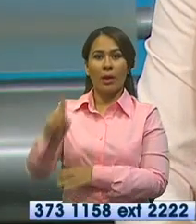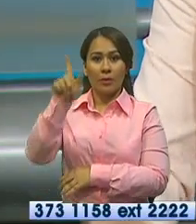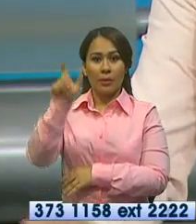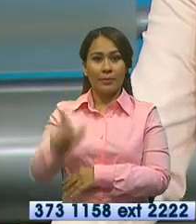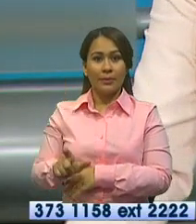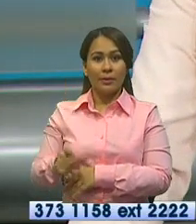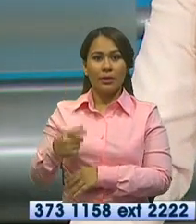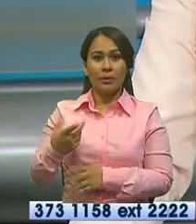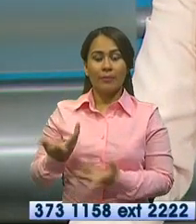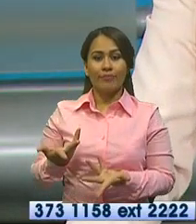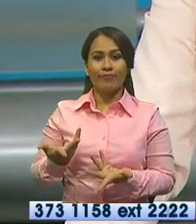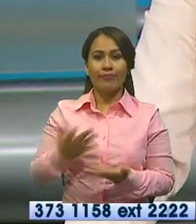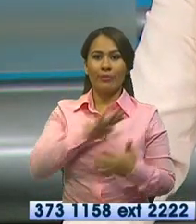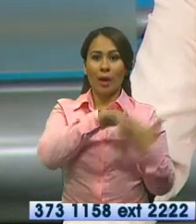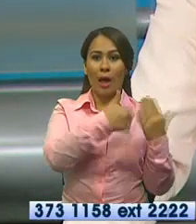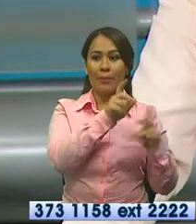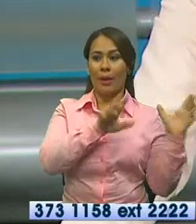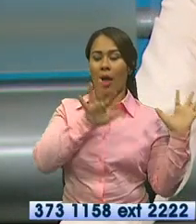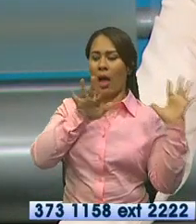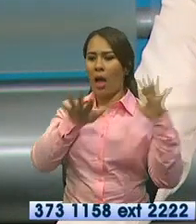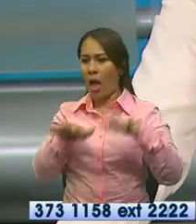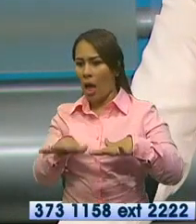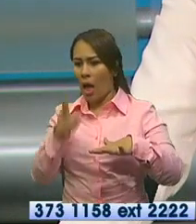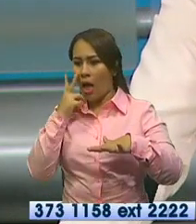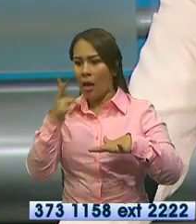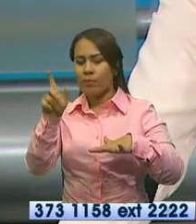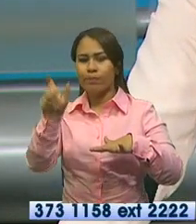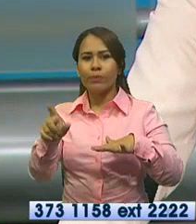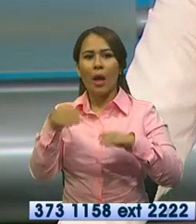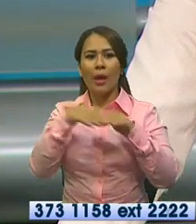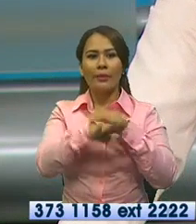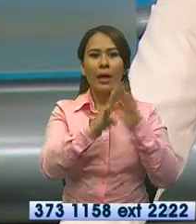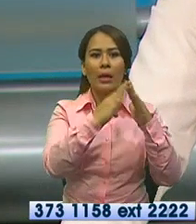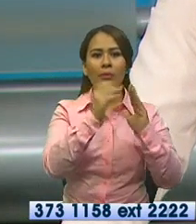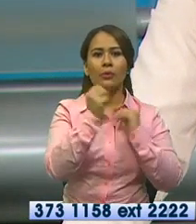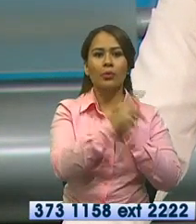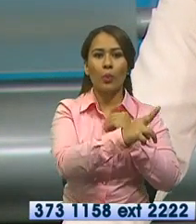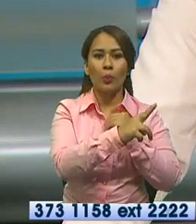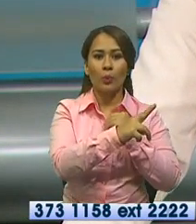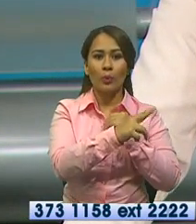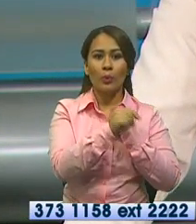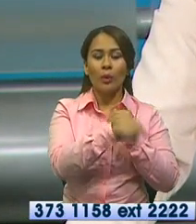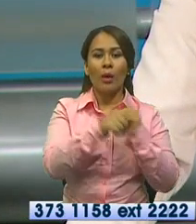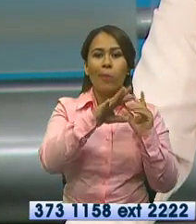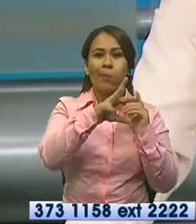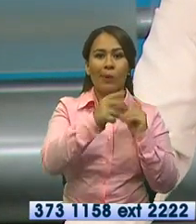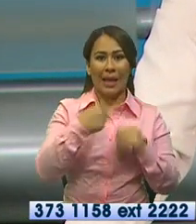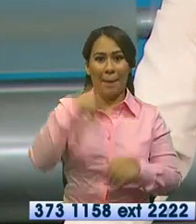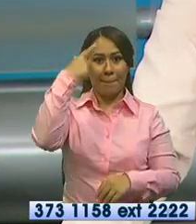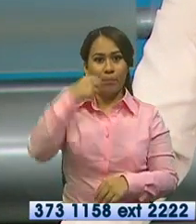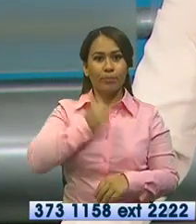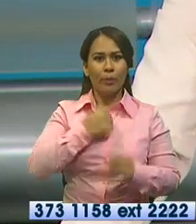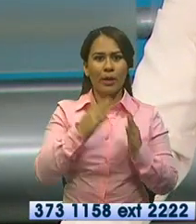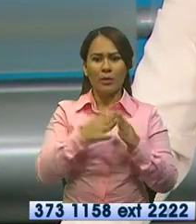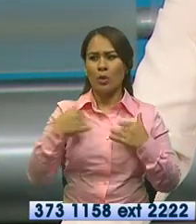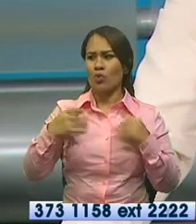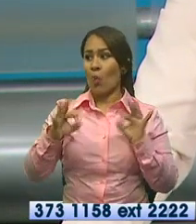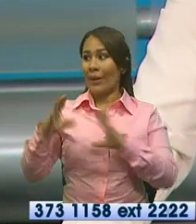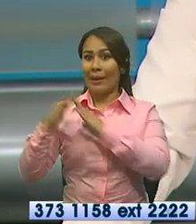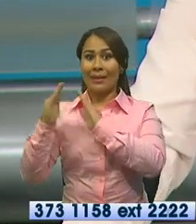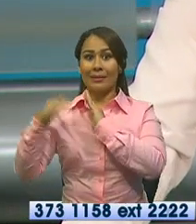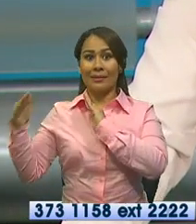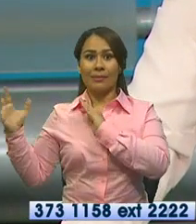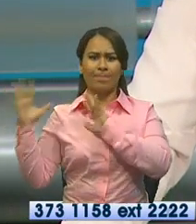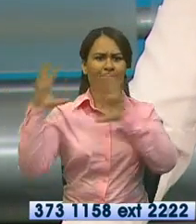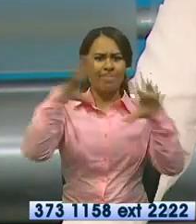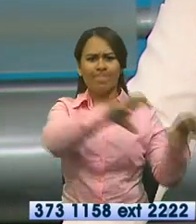fue sorprendido mientras robaba al interior de una casa en el sur de Guayaquil. El propietario del inmueble logró detenerlo con la ayuda de moradores del